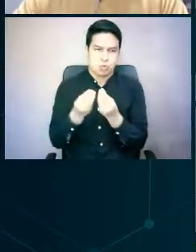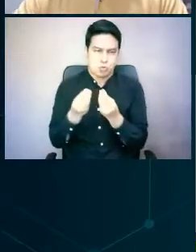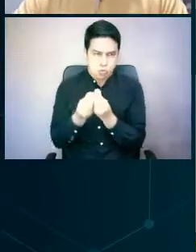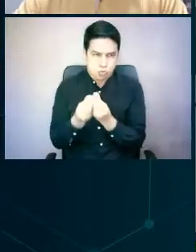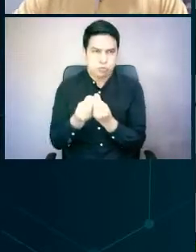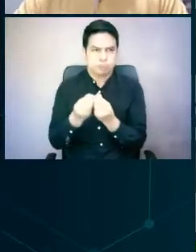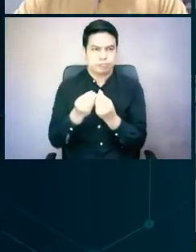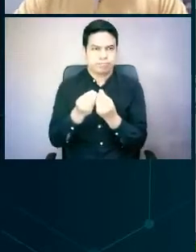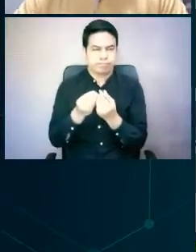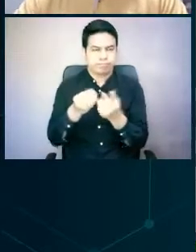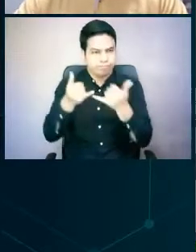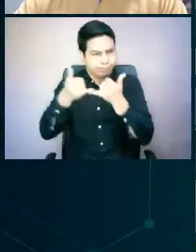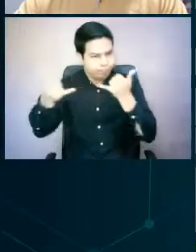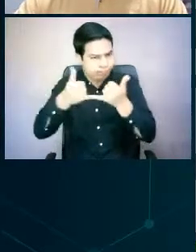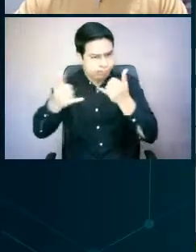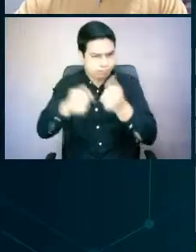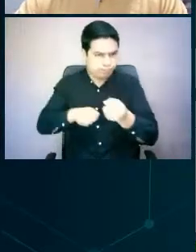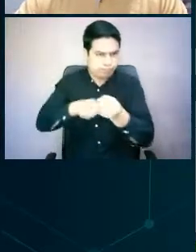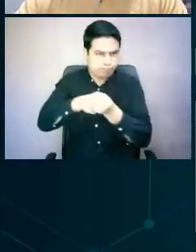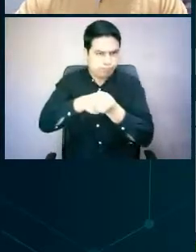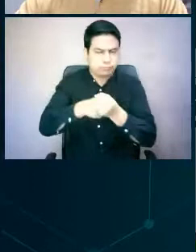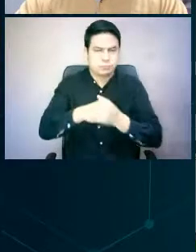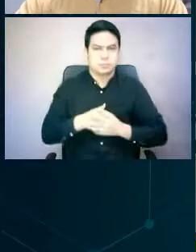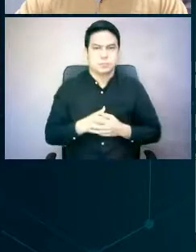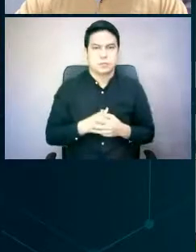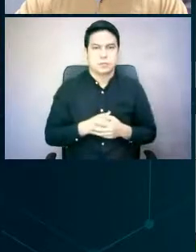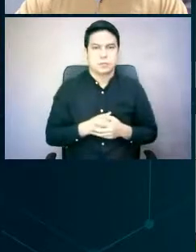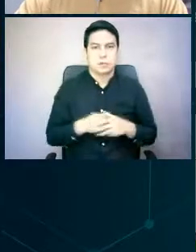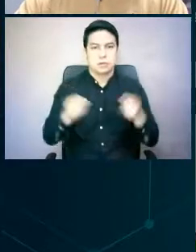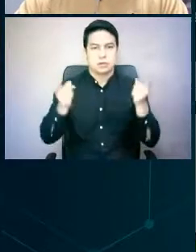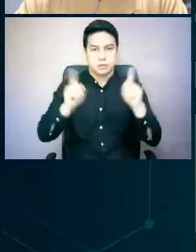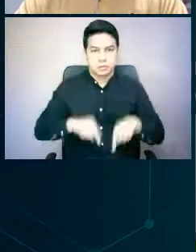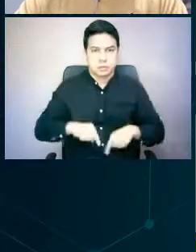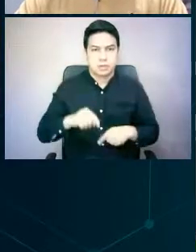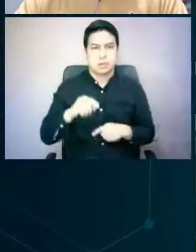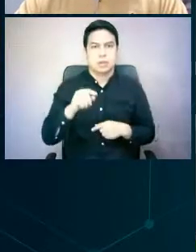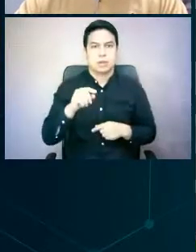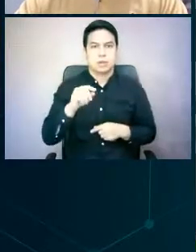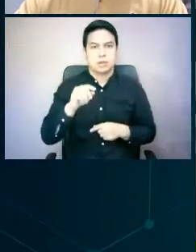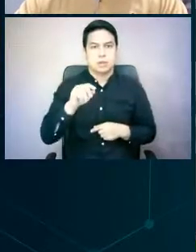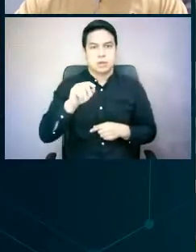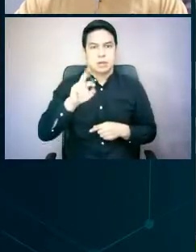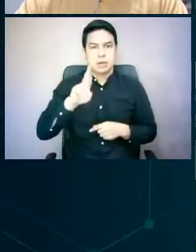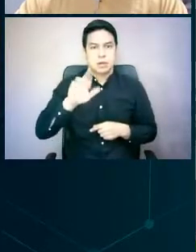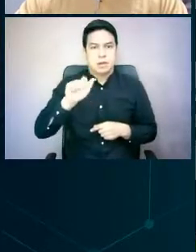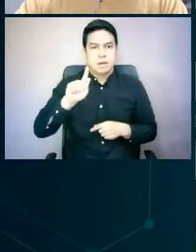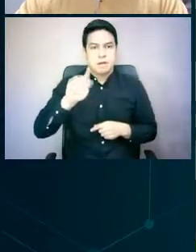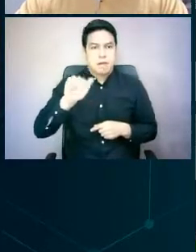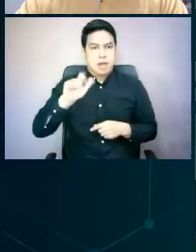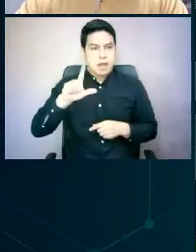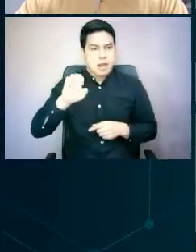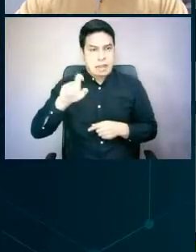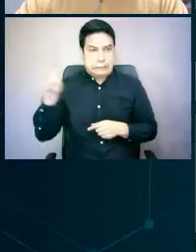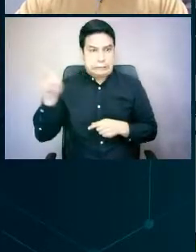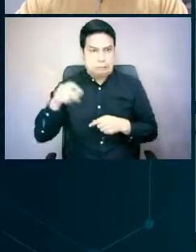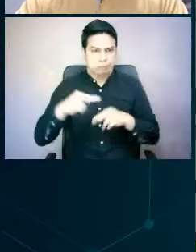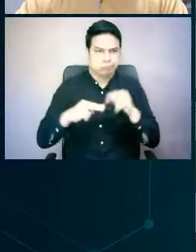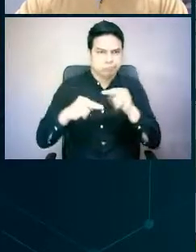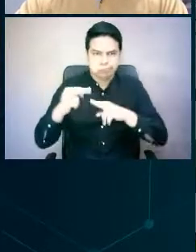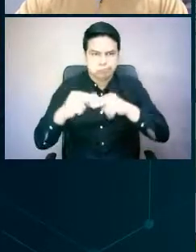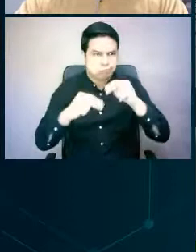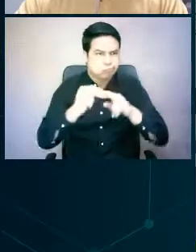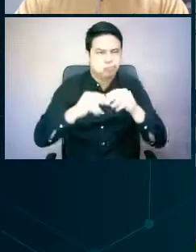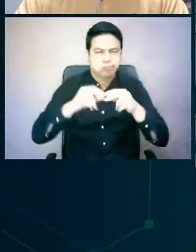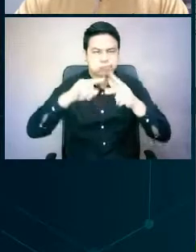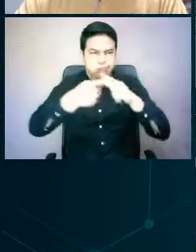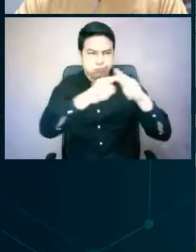Rafael Mauricio Luna, que forma parte del equipo de la Dirección Montajes. Esteban, que ya lo escucharon por ahí, también de la Dirección